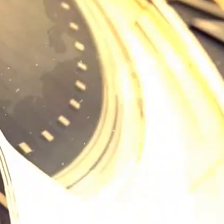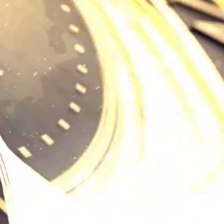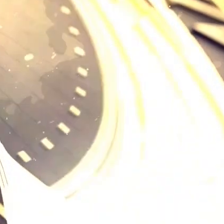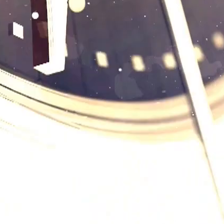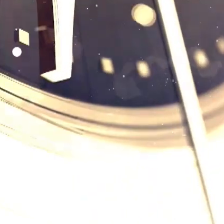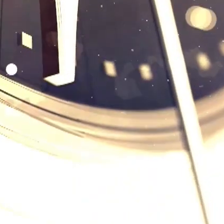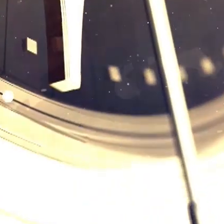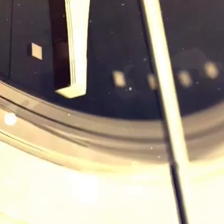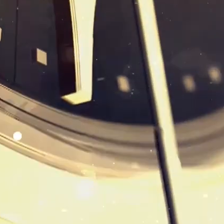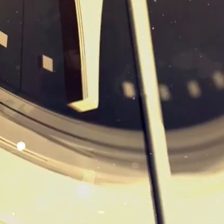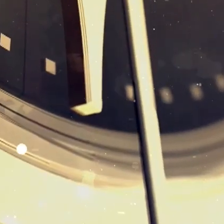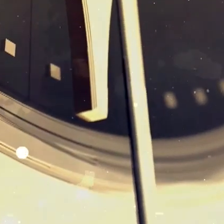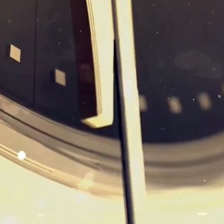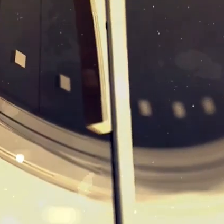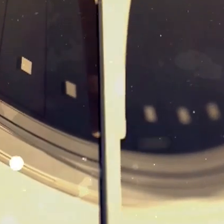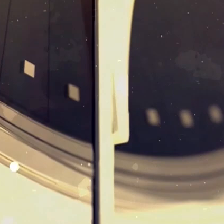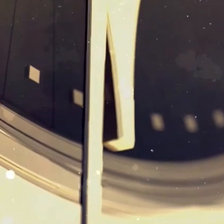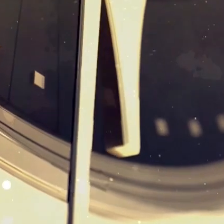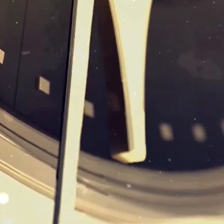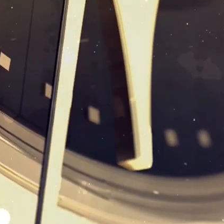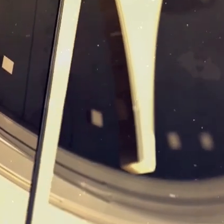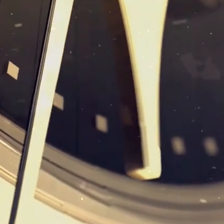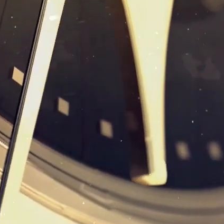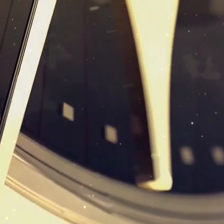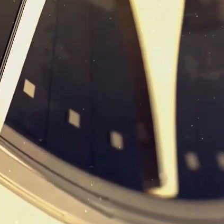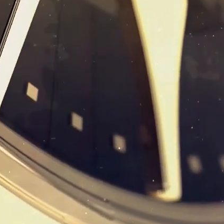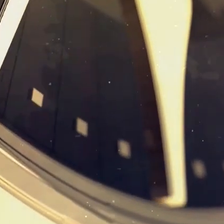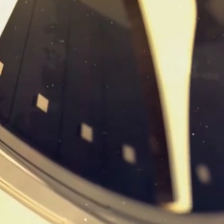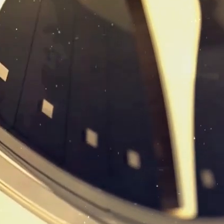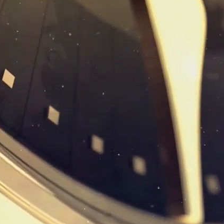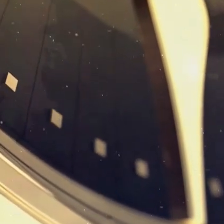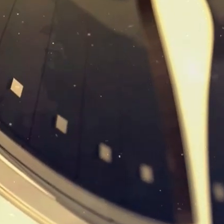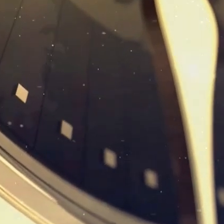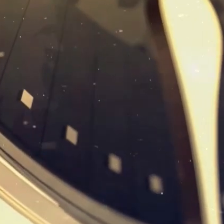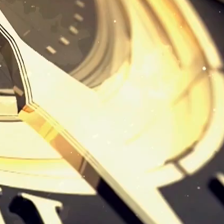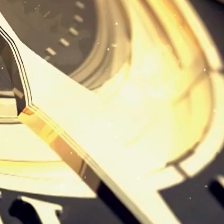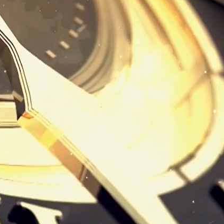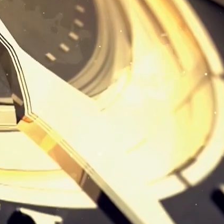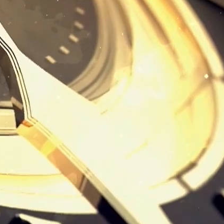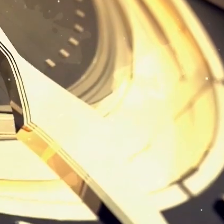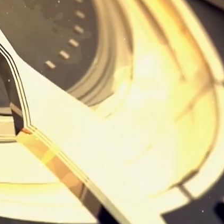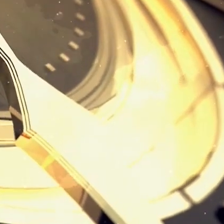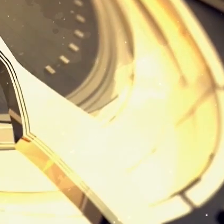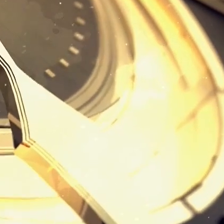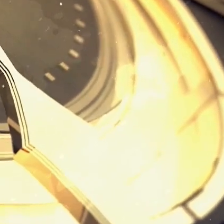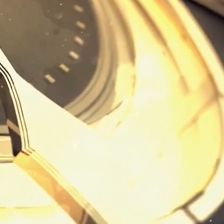He venido a decir cosas lindas de ti.